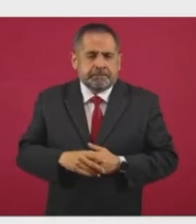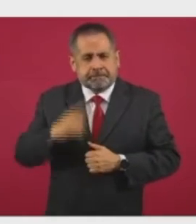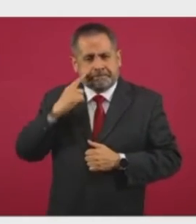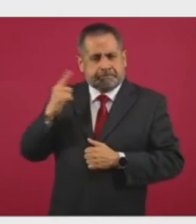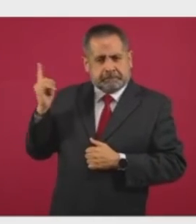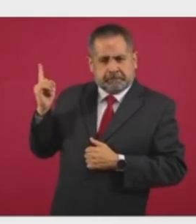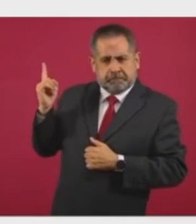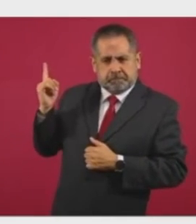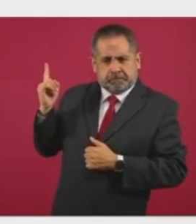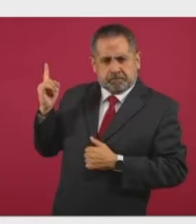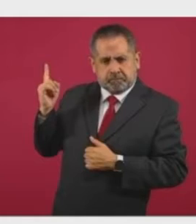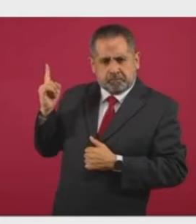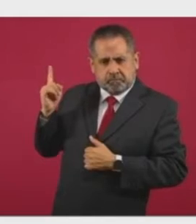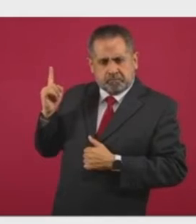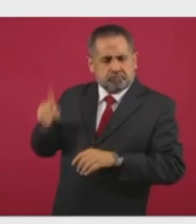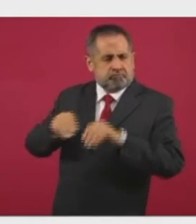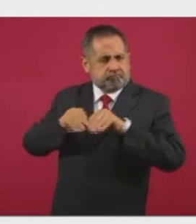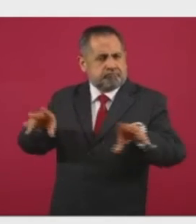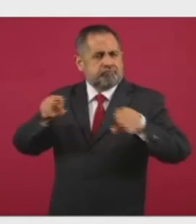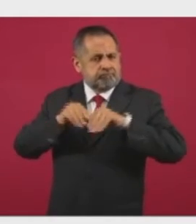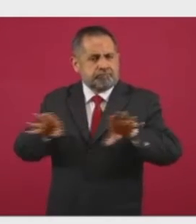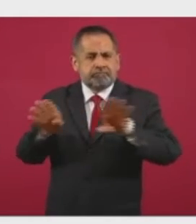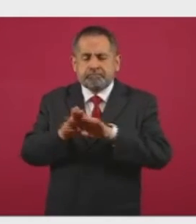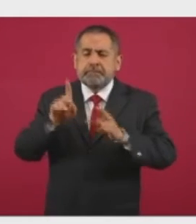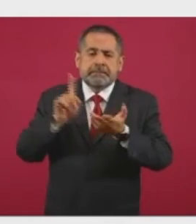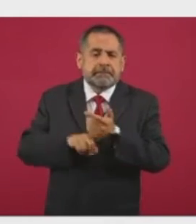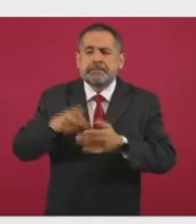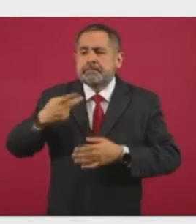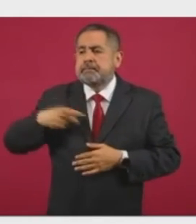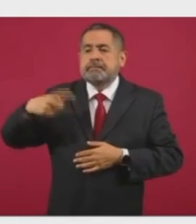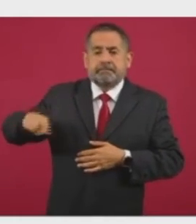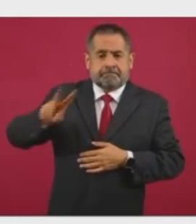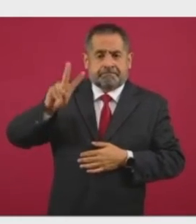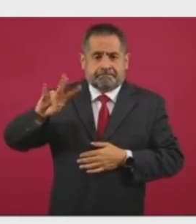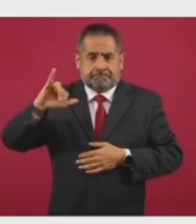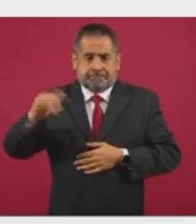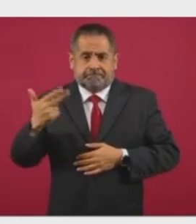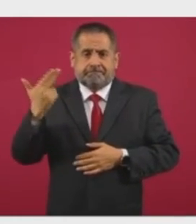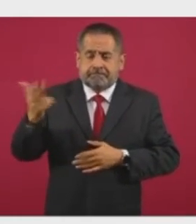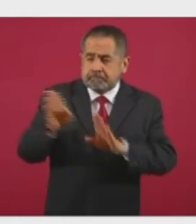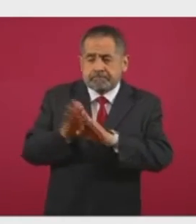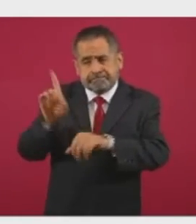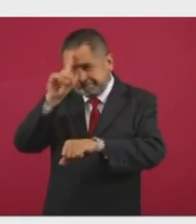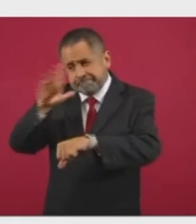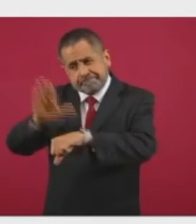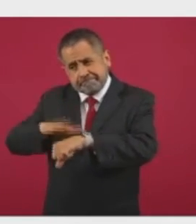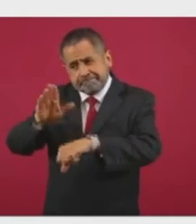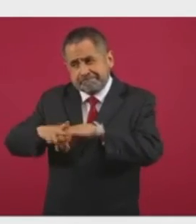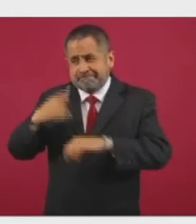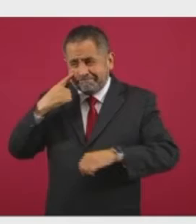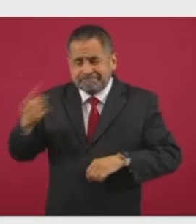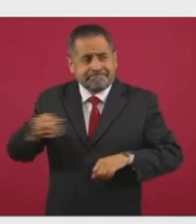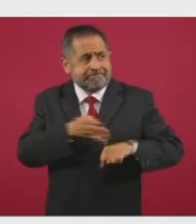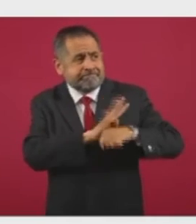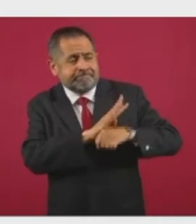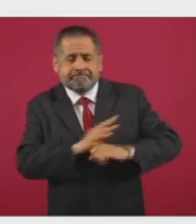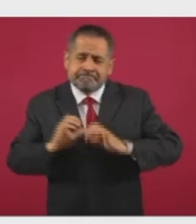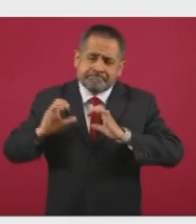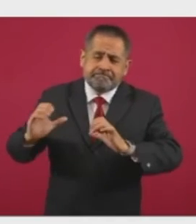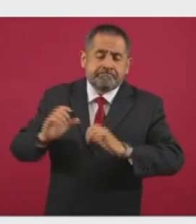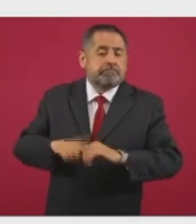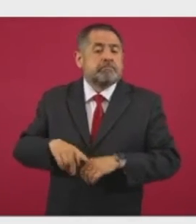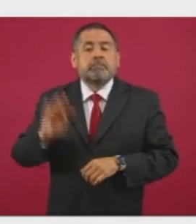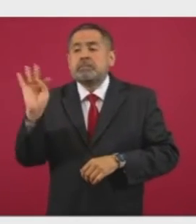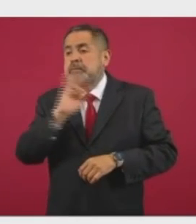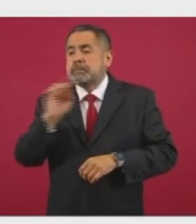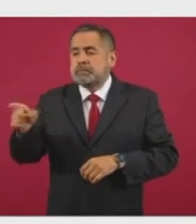difundir, desde información acerca del riesgo de las personas que viven con VIH ante la pandemia por SARS-CoV-2, qué hacer en